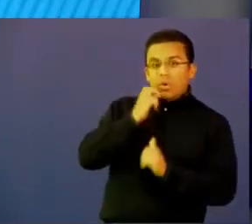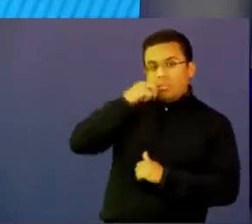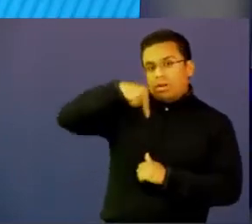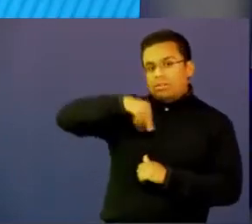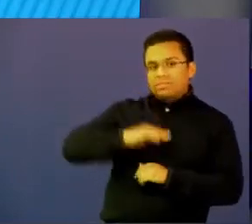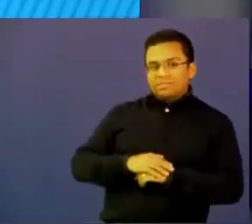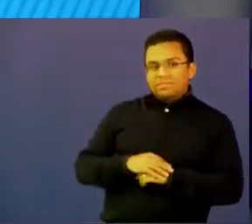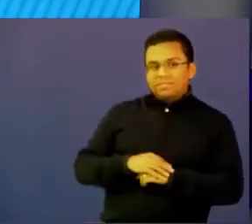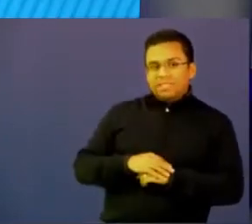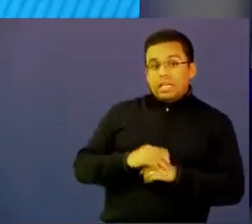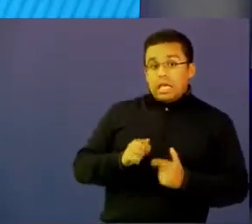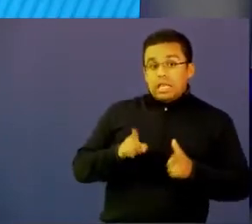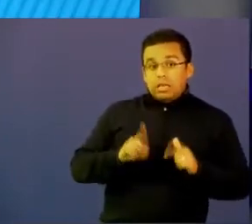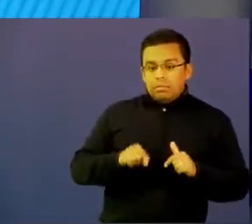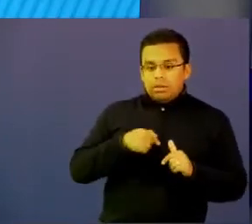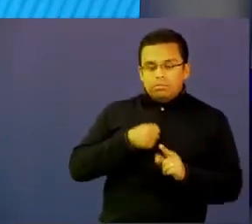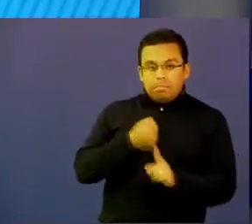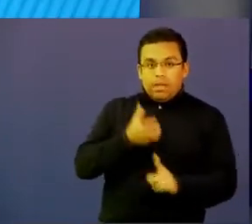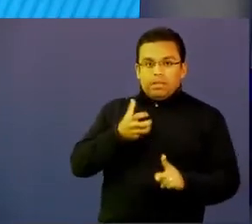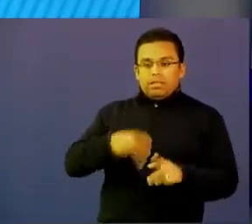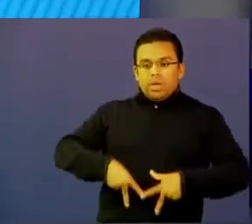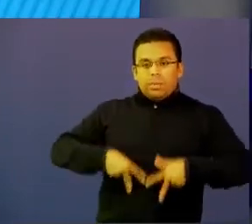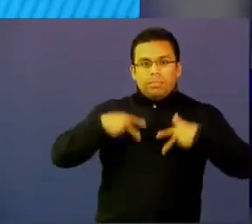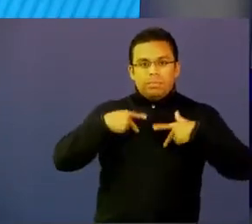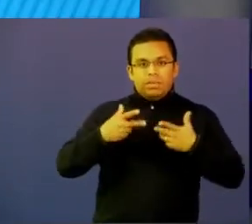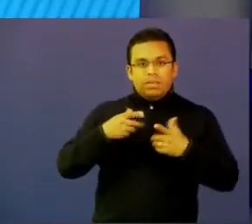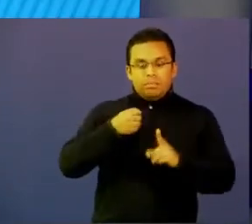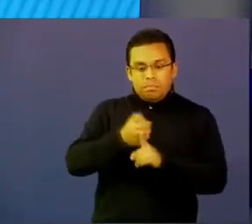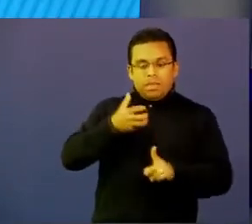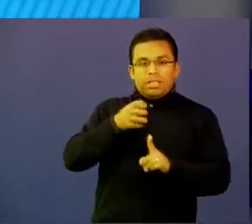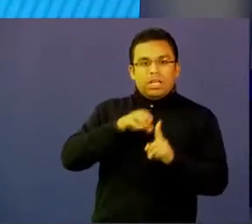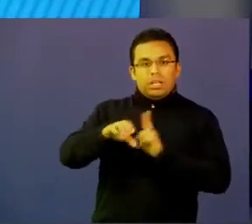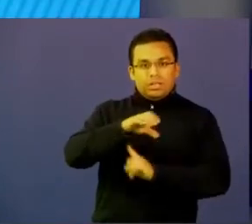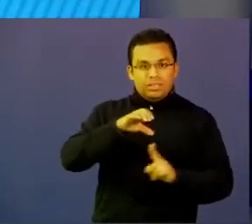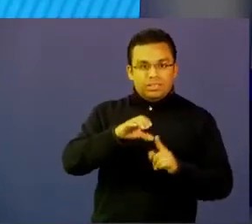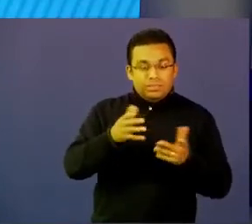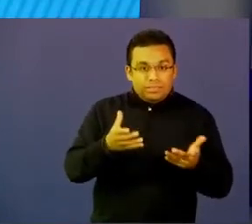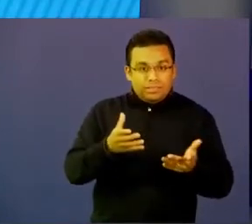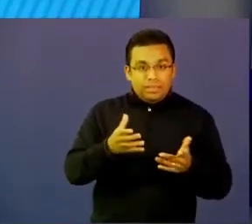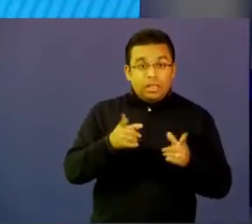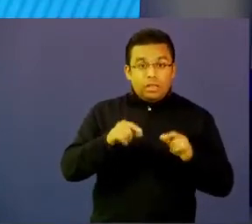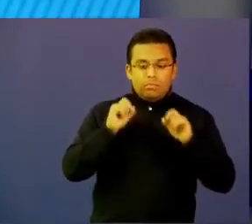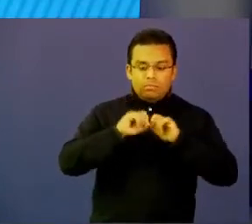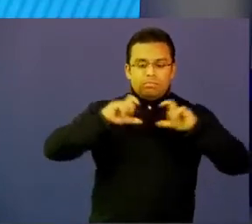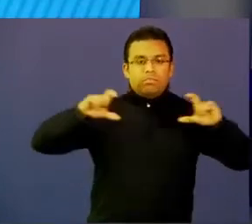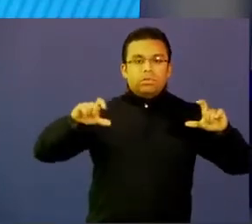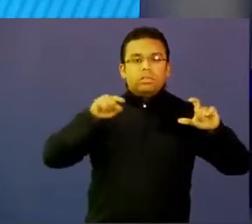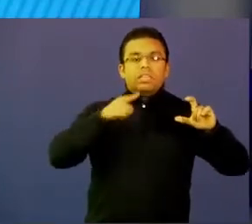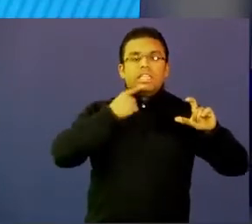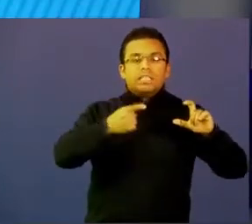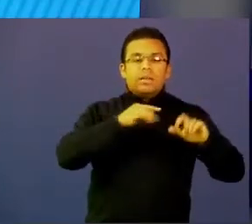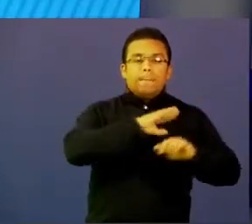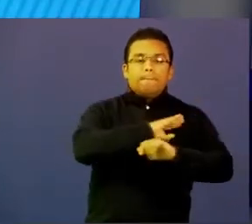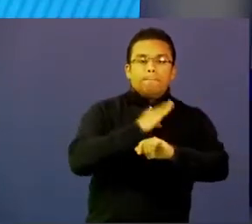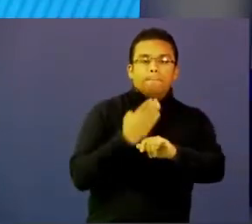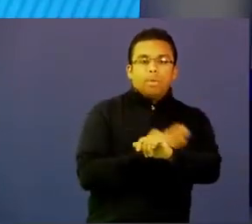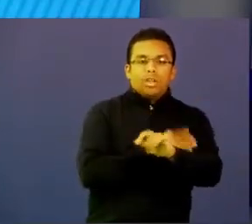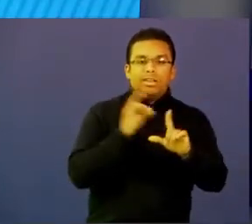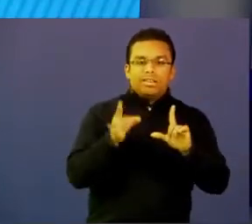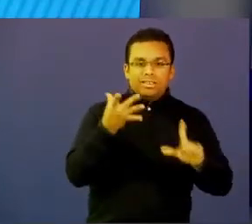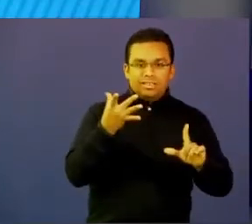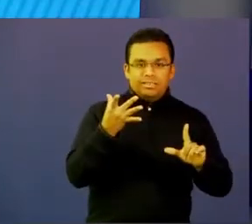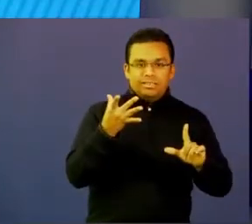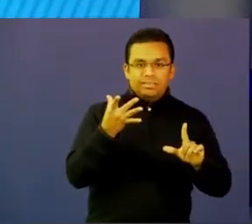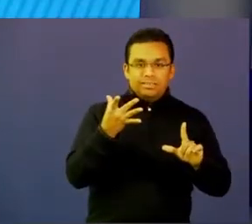el comportamiento y la vida y siempre nosotros tenemos un eslogan que es poder digital. Creo que la mejor manera